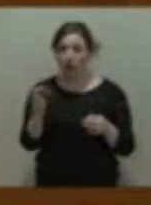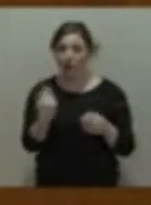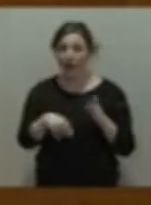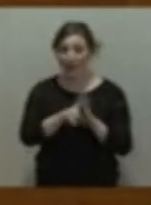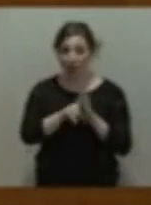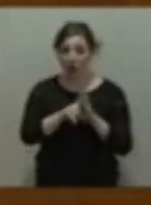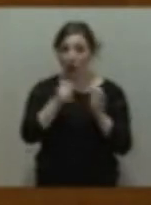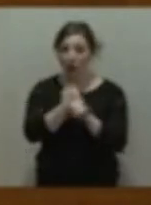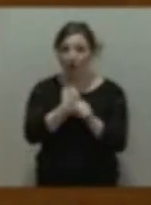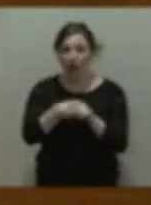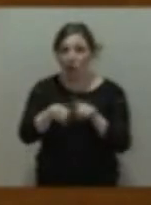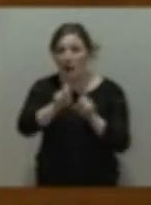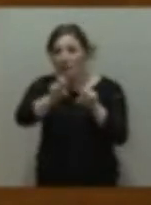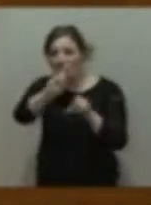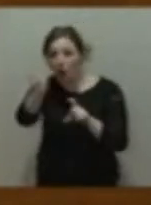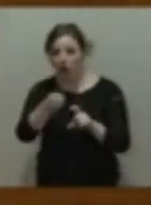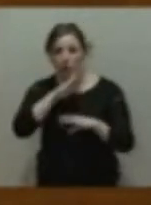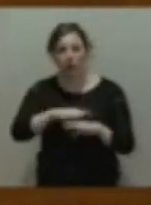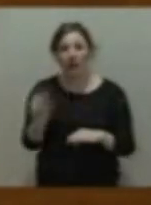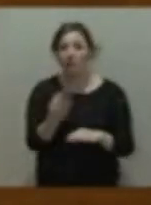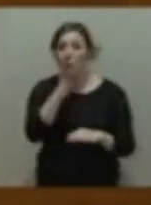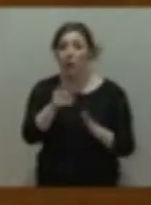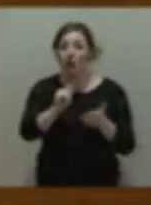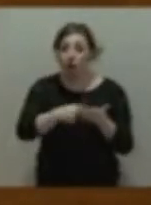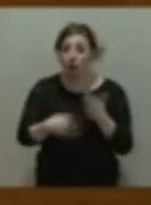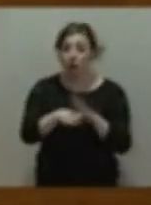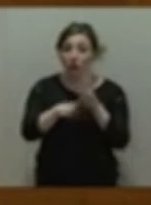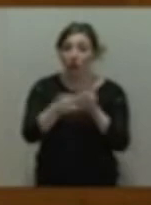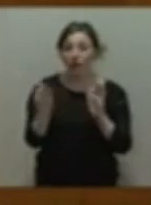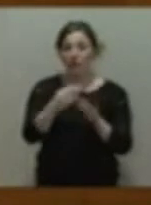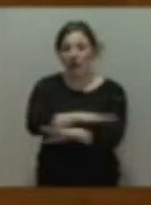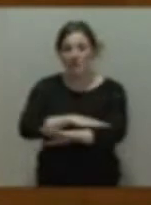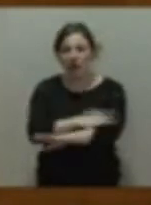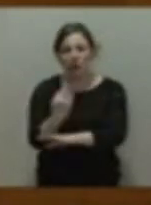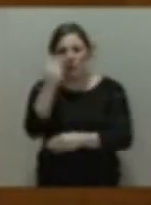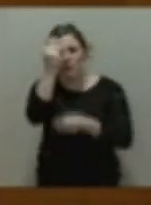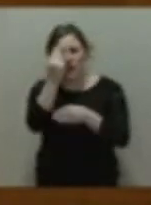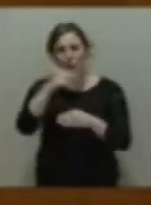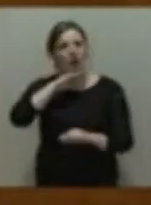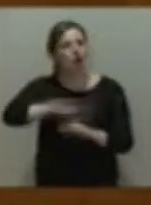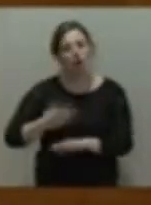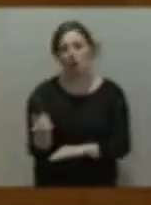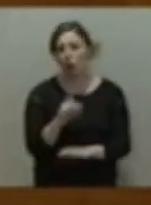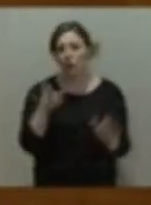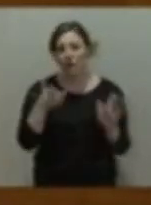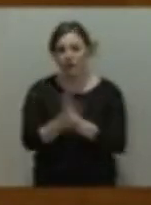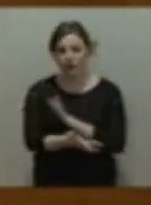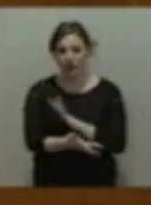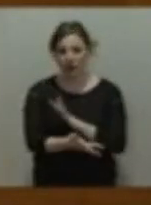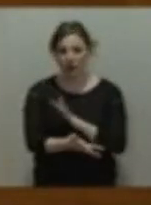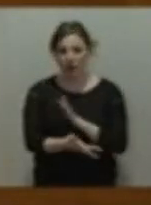laboral como cualquier otra empresa, al estar implícito el contrato, la Administración debe considerar como un incumplimiento más las